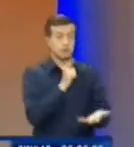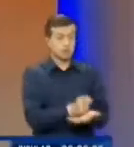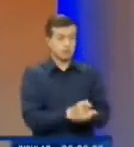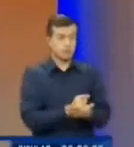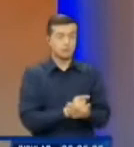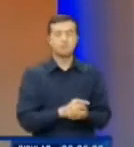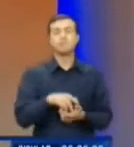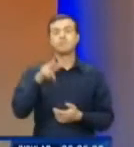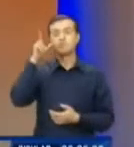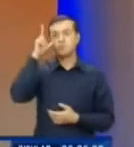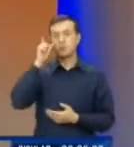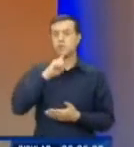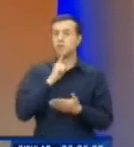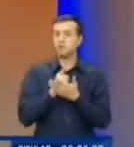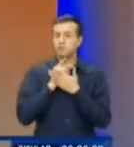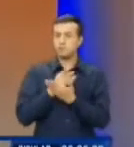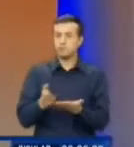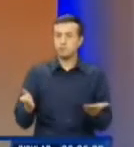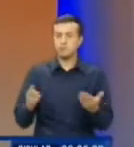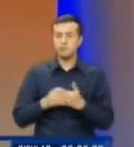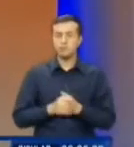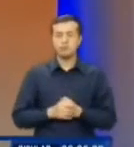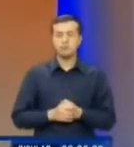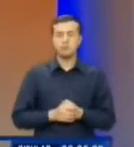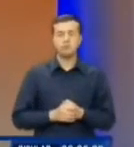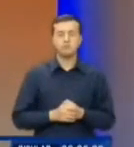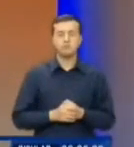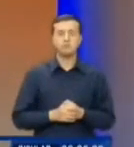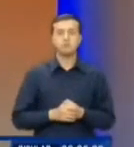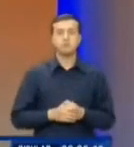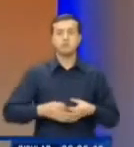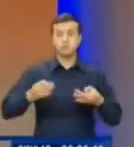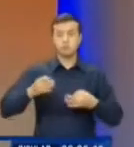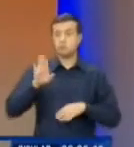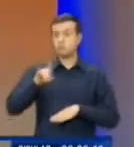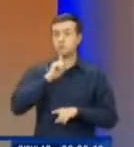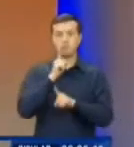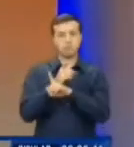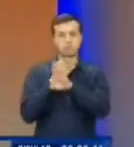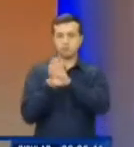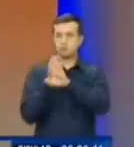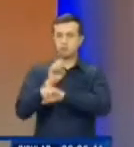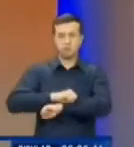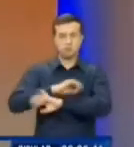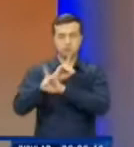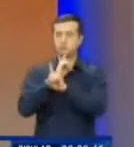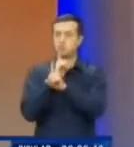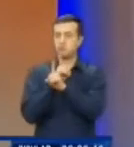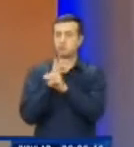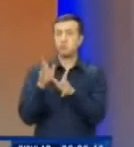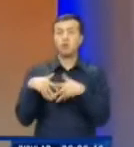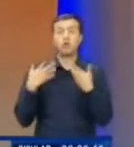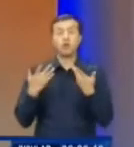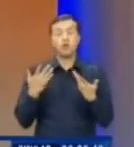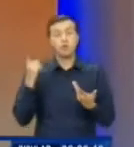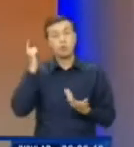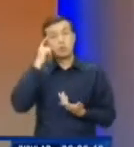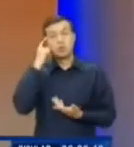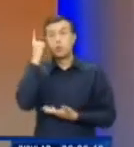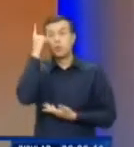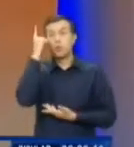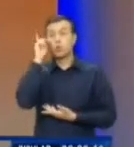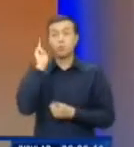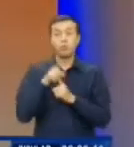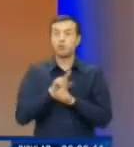carlos creo que en este en este escenario ahí usted lo plantea claramente es decir no podemos mirar uno